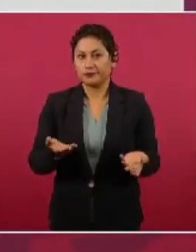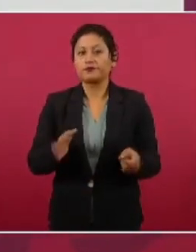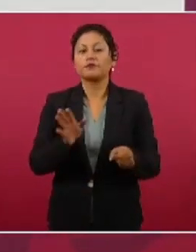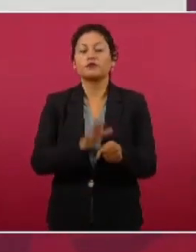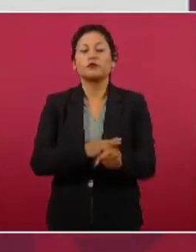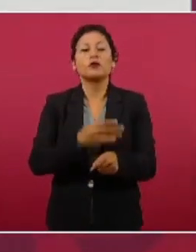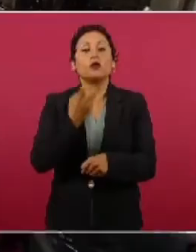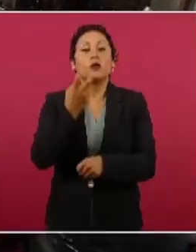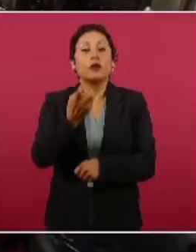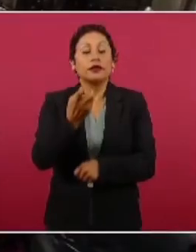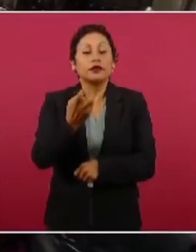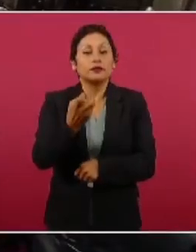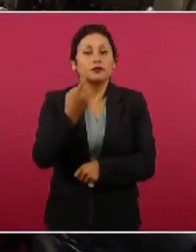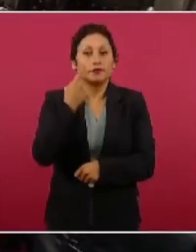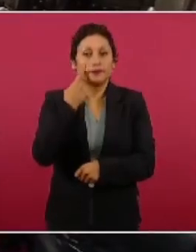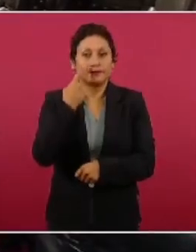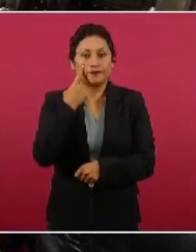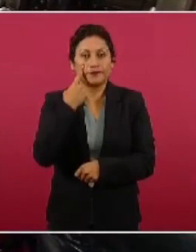cuando